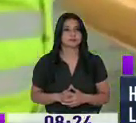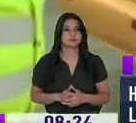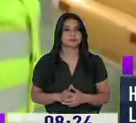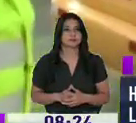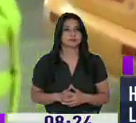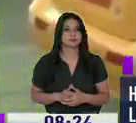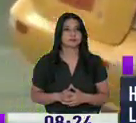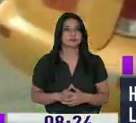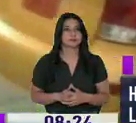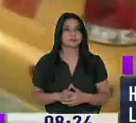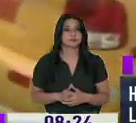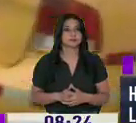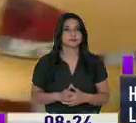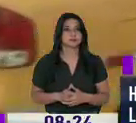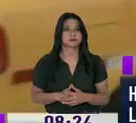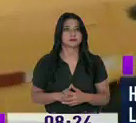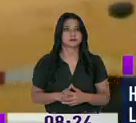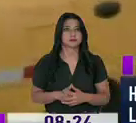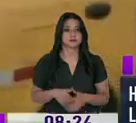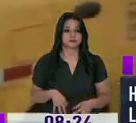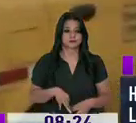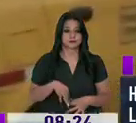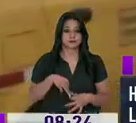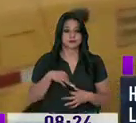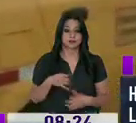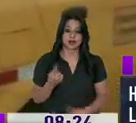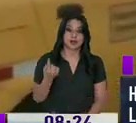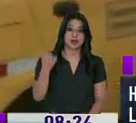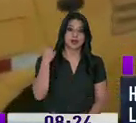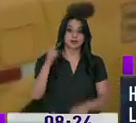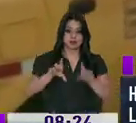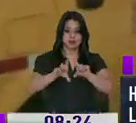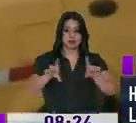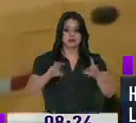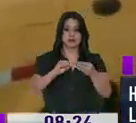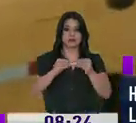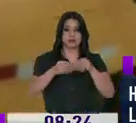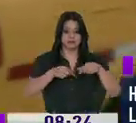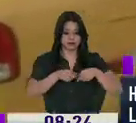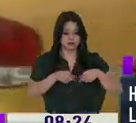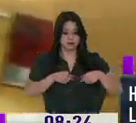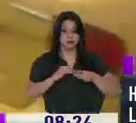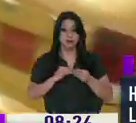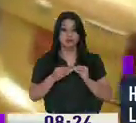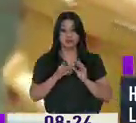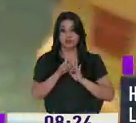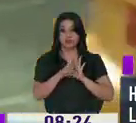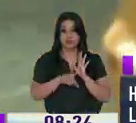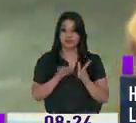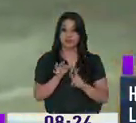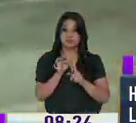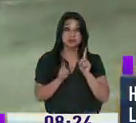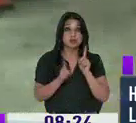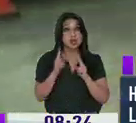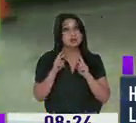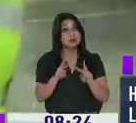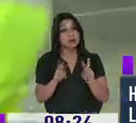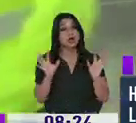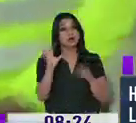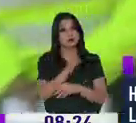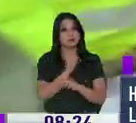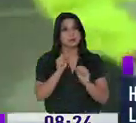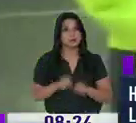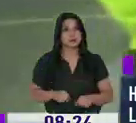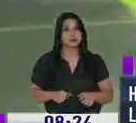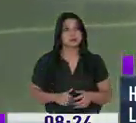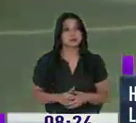chalecos reflectivos, en la parte de atrás, tienen la debida identificación, entonces así también la ciudadanía puede identificarlos, como